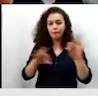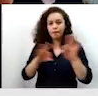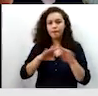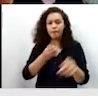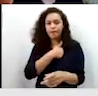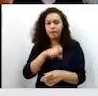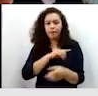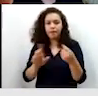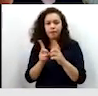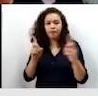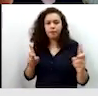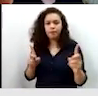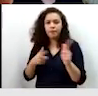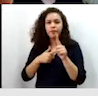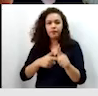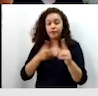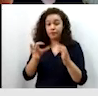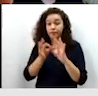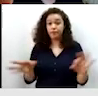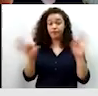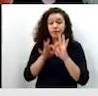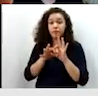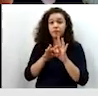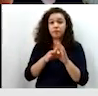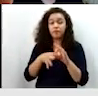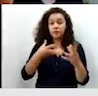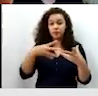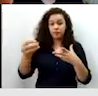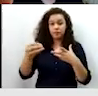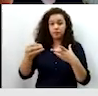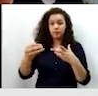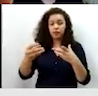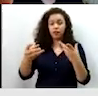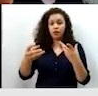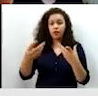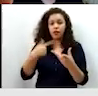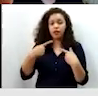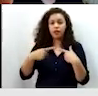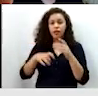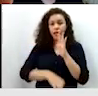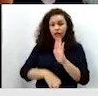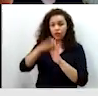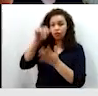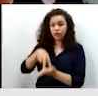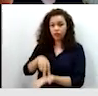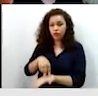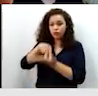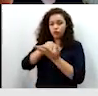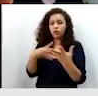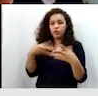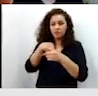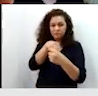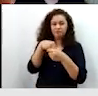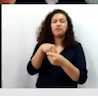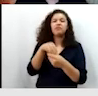distancia, y algo que es muy importante, evitar la aglomeración en los elevadores. Aquí algo que es importante, pues